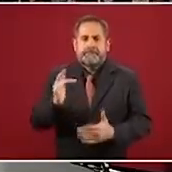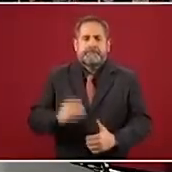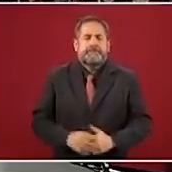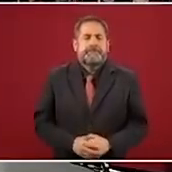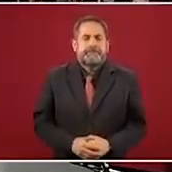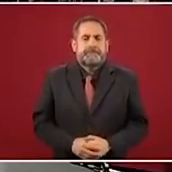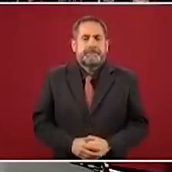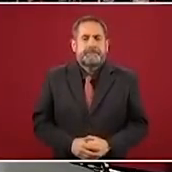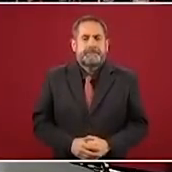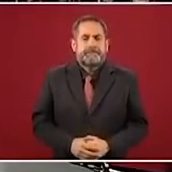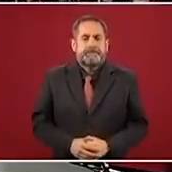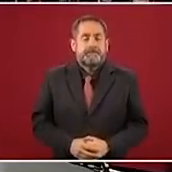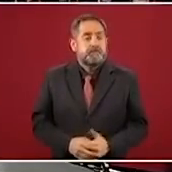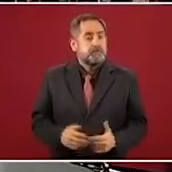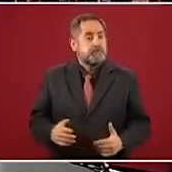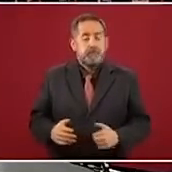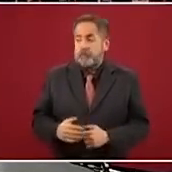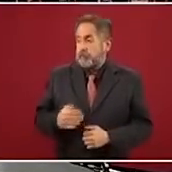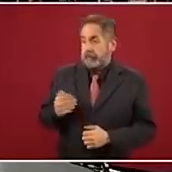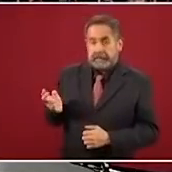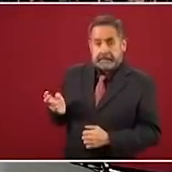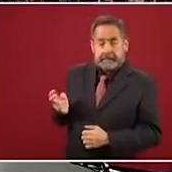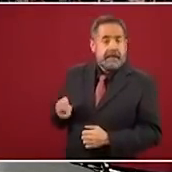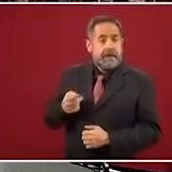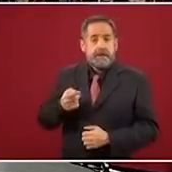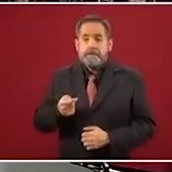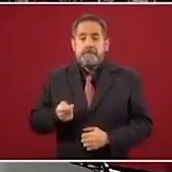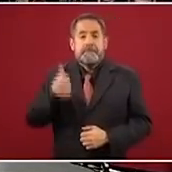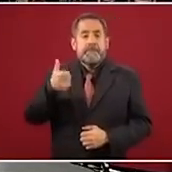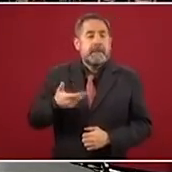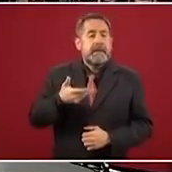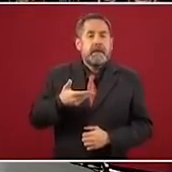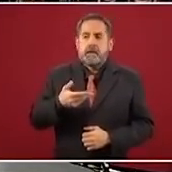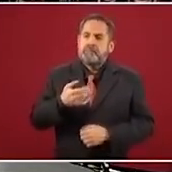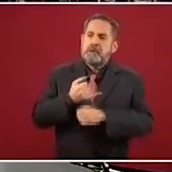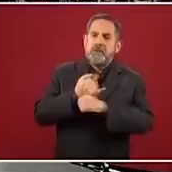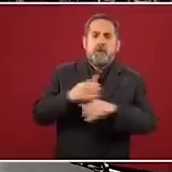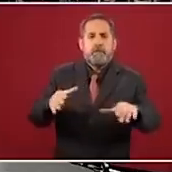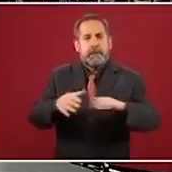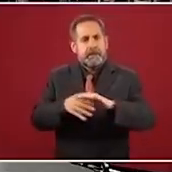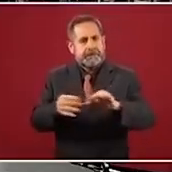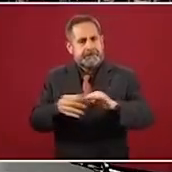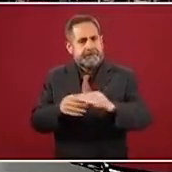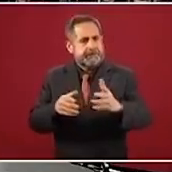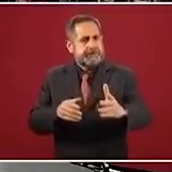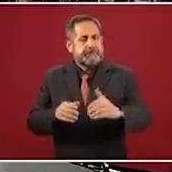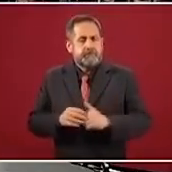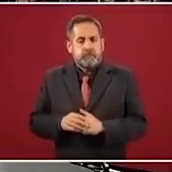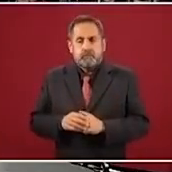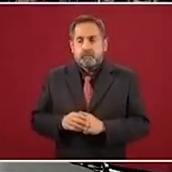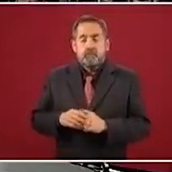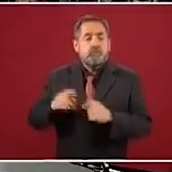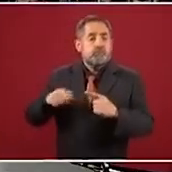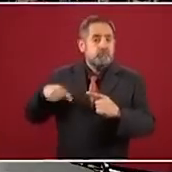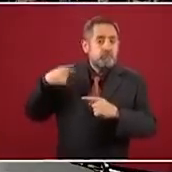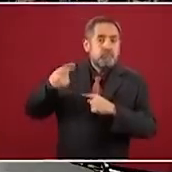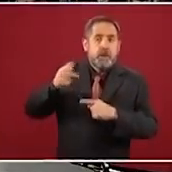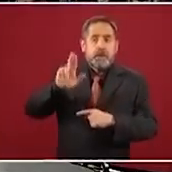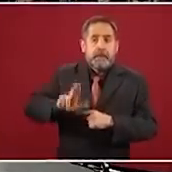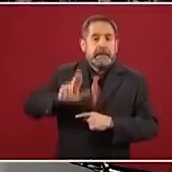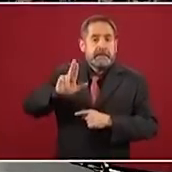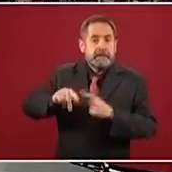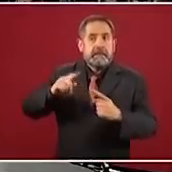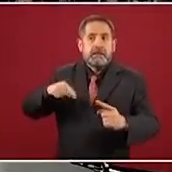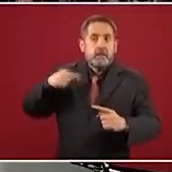Bueno, pues este es el primer informe, y poco a poco va a ir mejorando